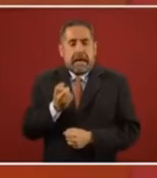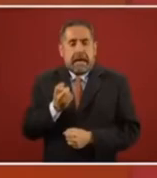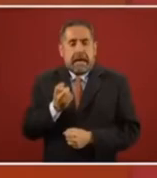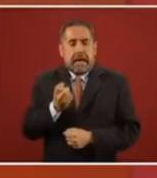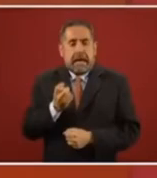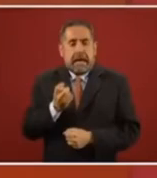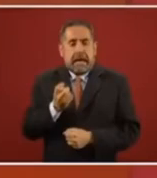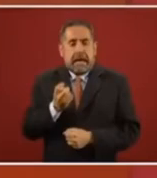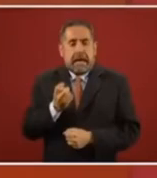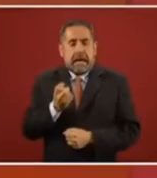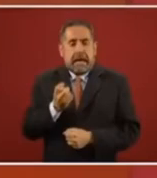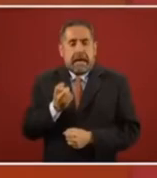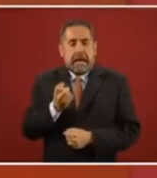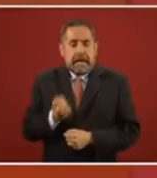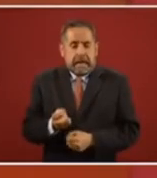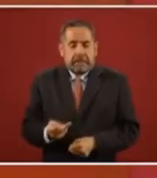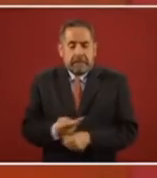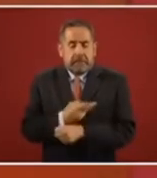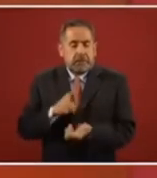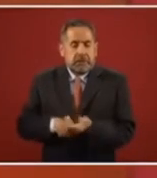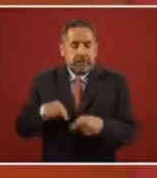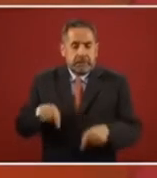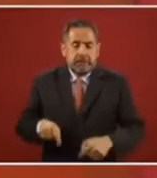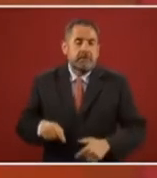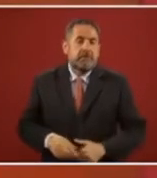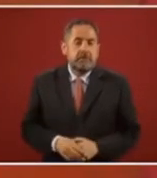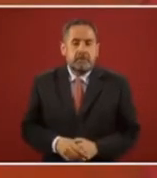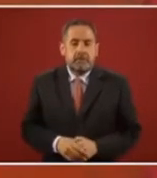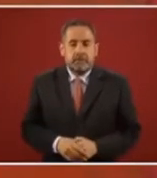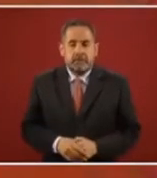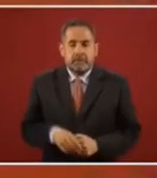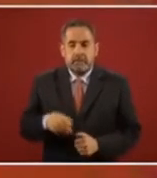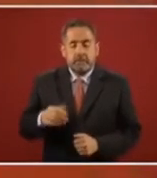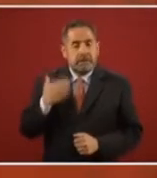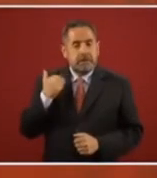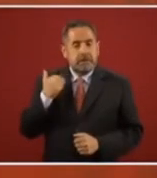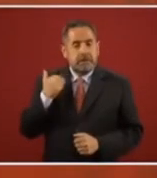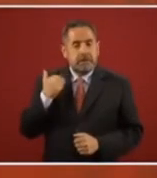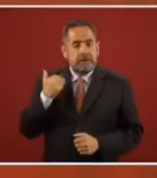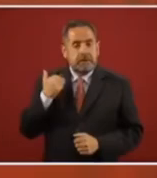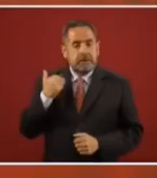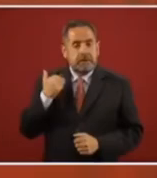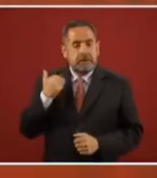es por repetir el 18